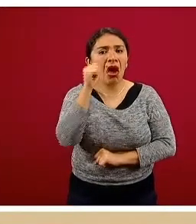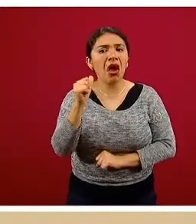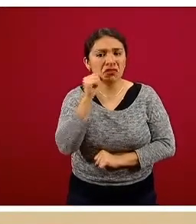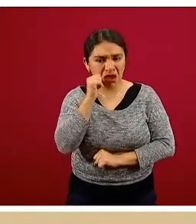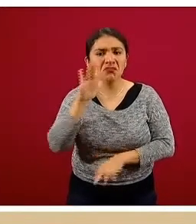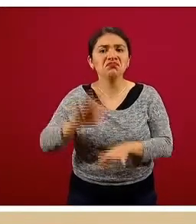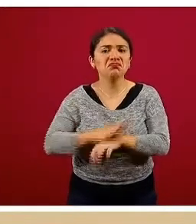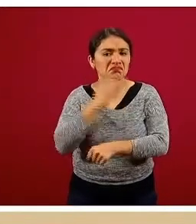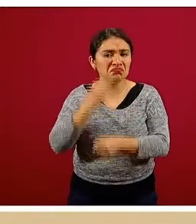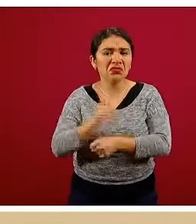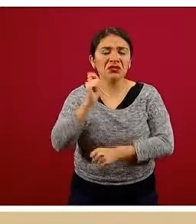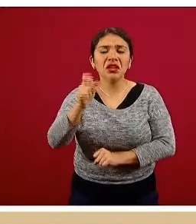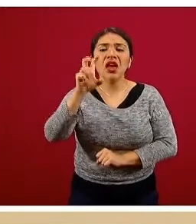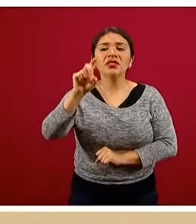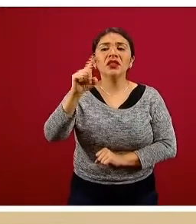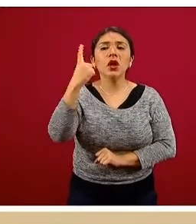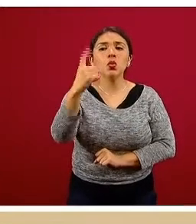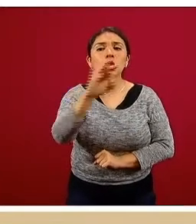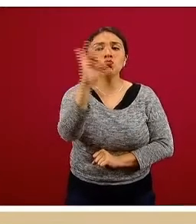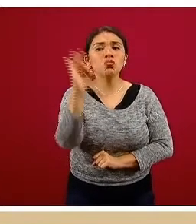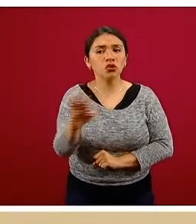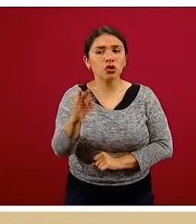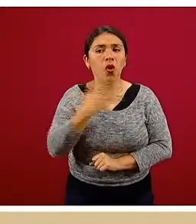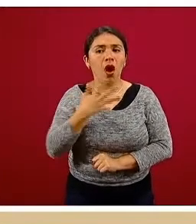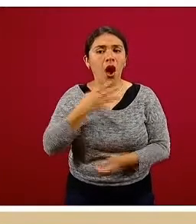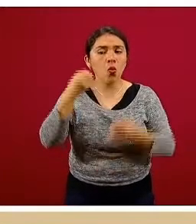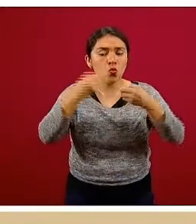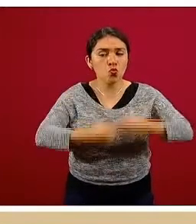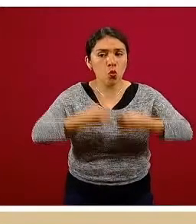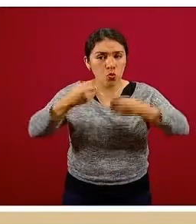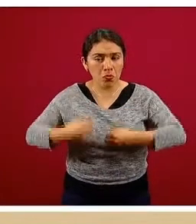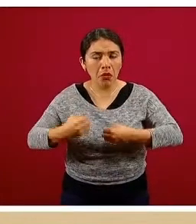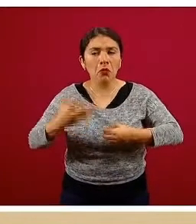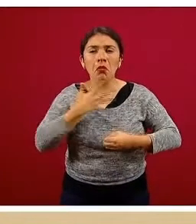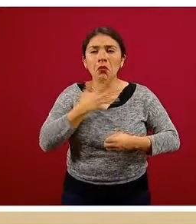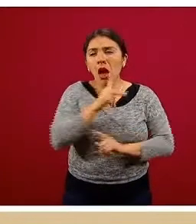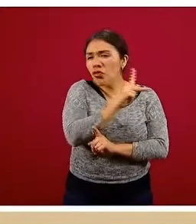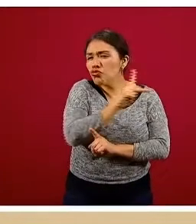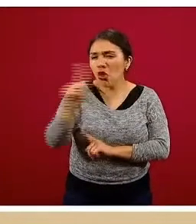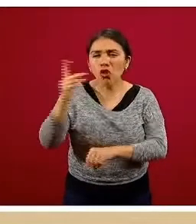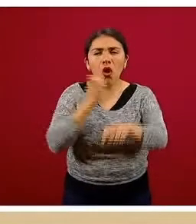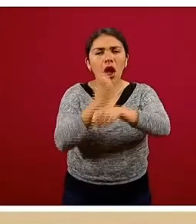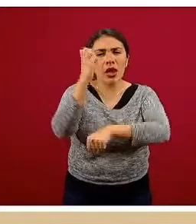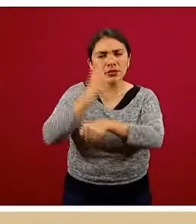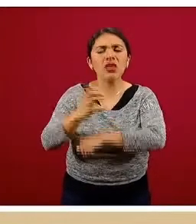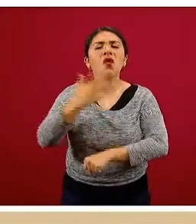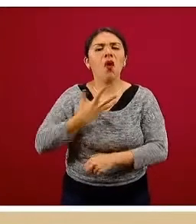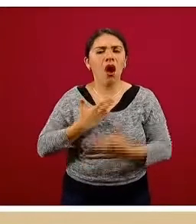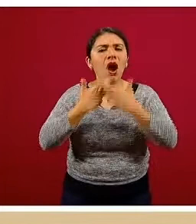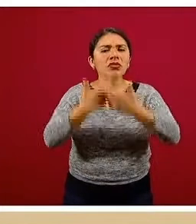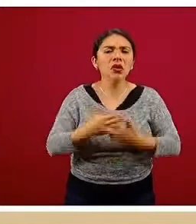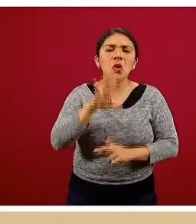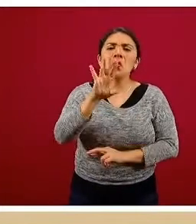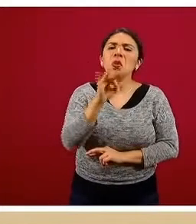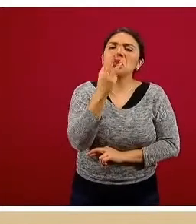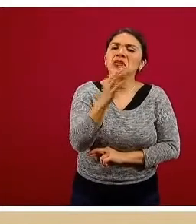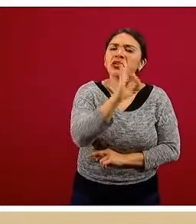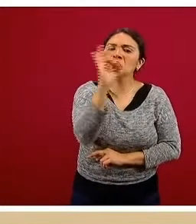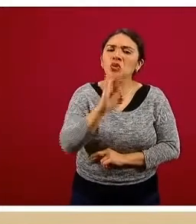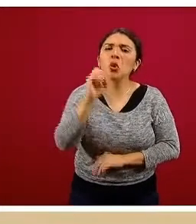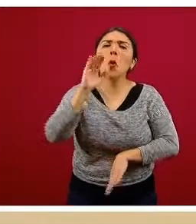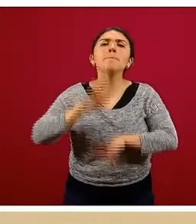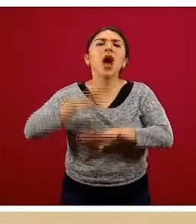media nacional, es decir, 31%, y al menos todas las entidades tienen 43%